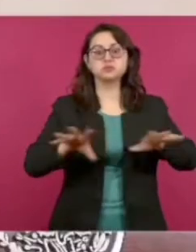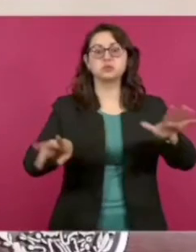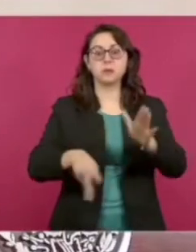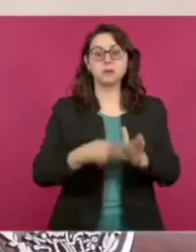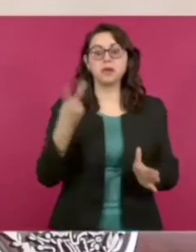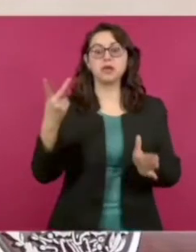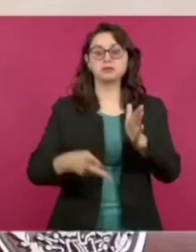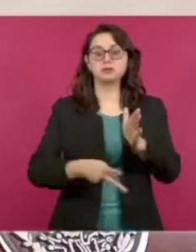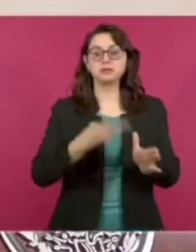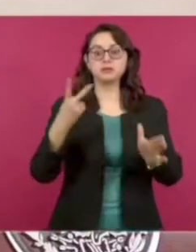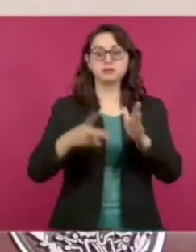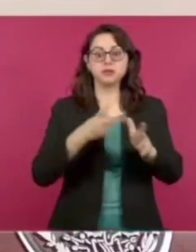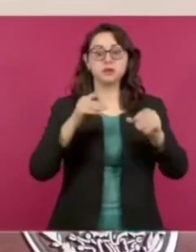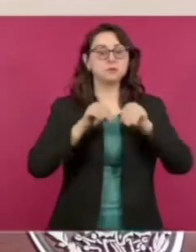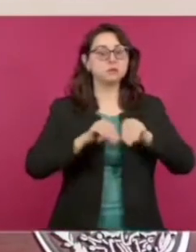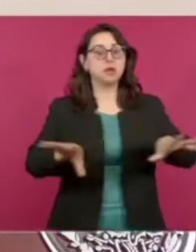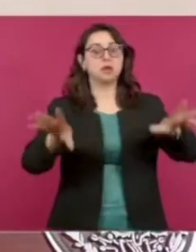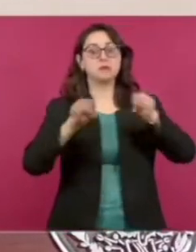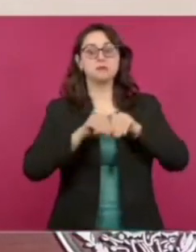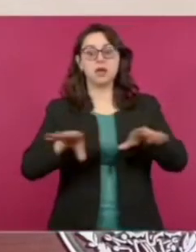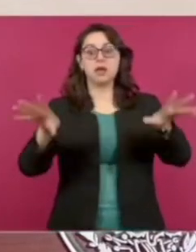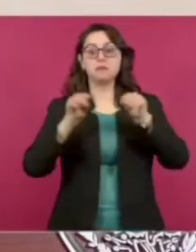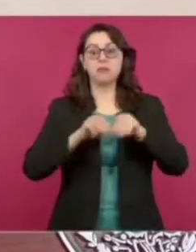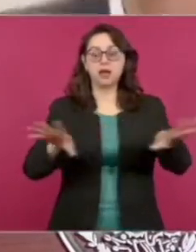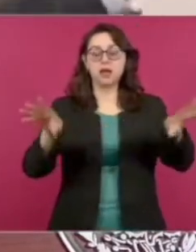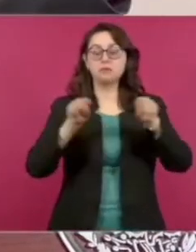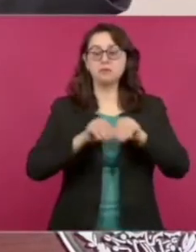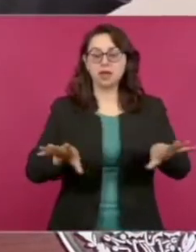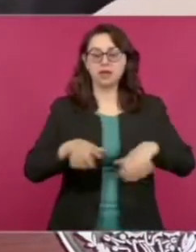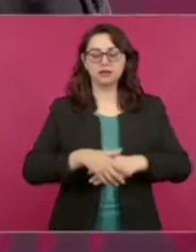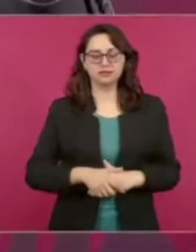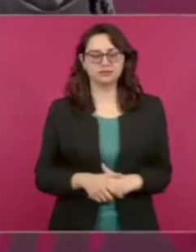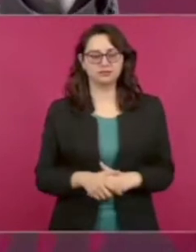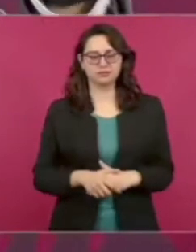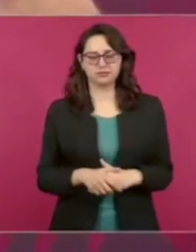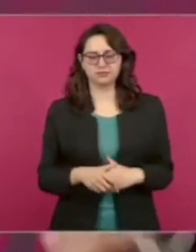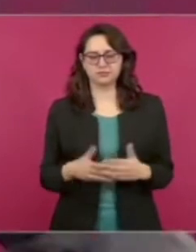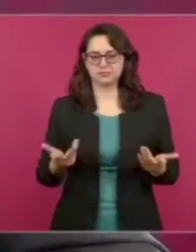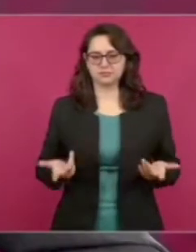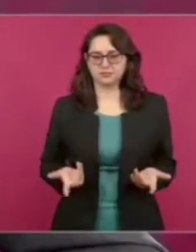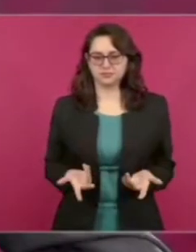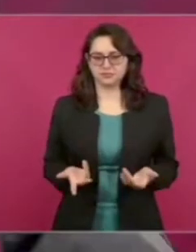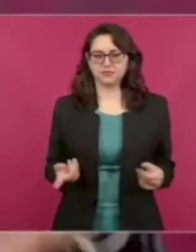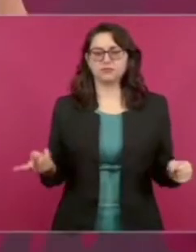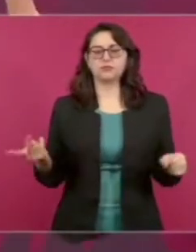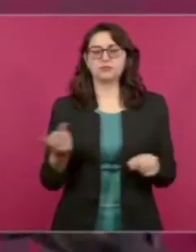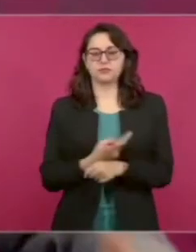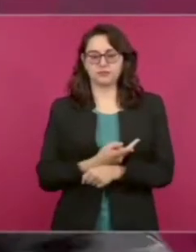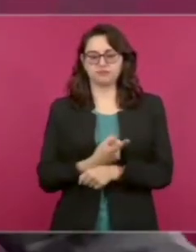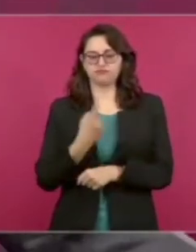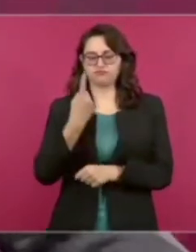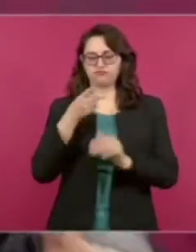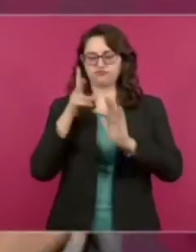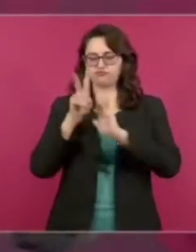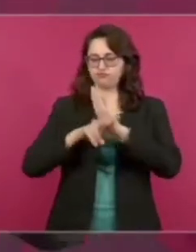20 camionetas y están de lado y lado de la carretera